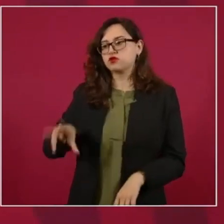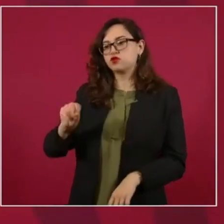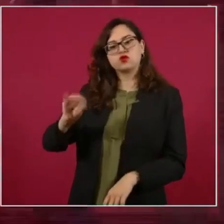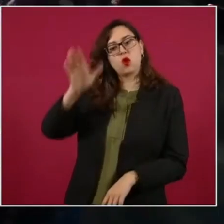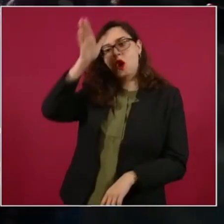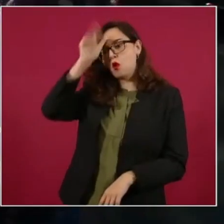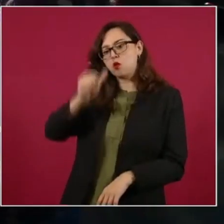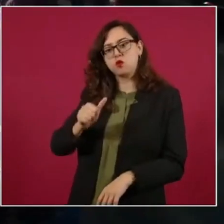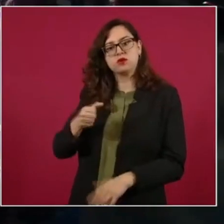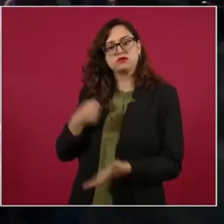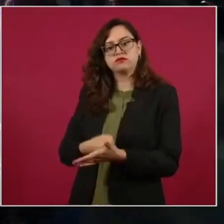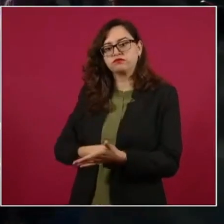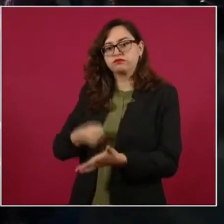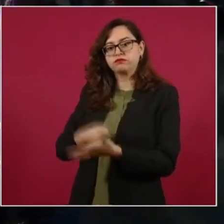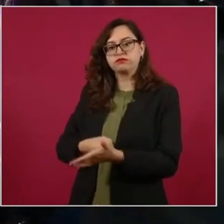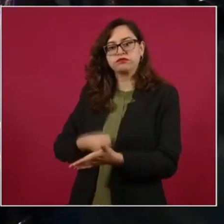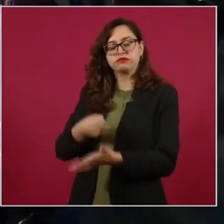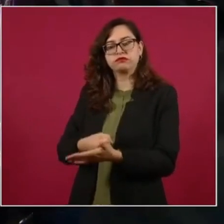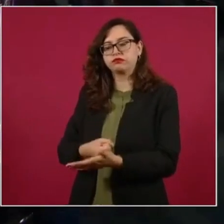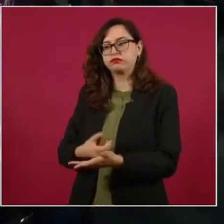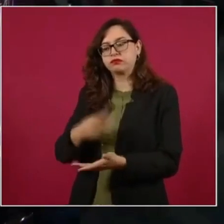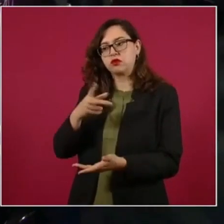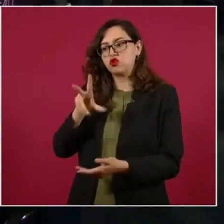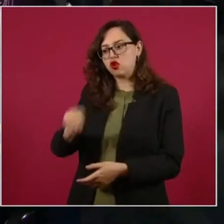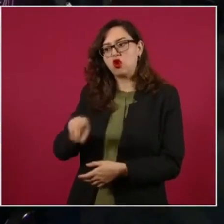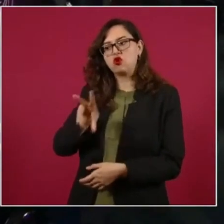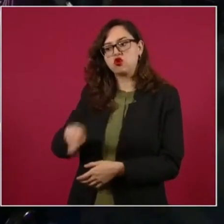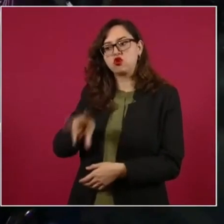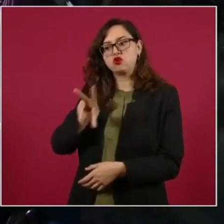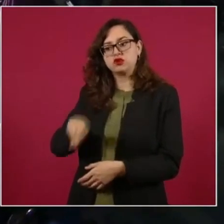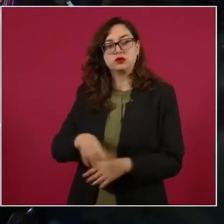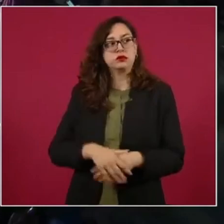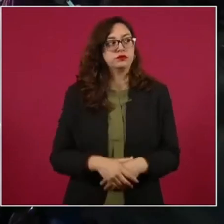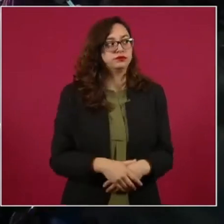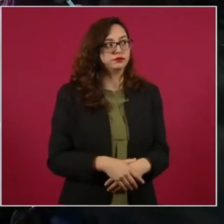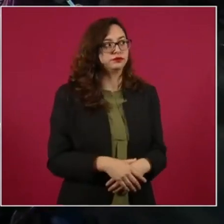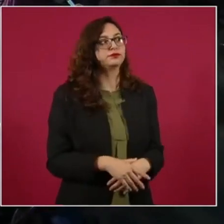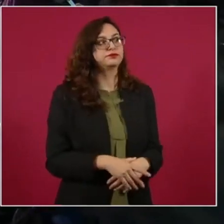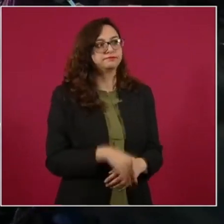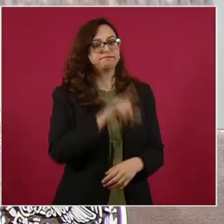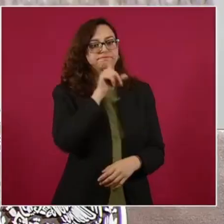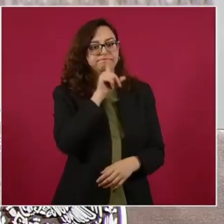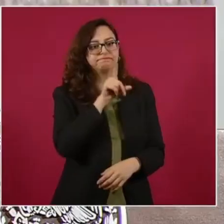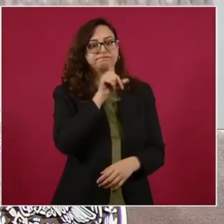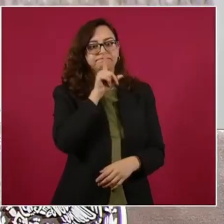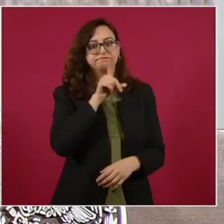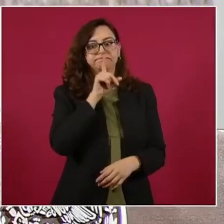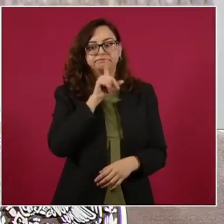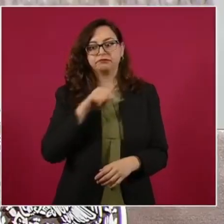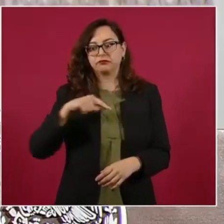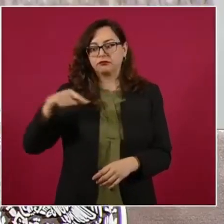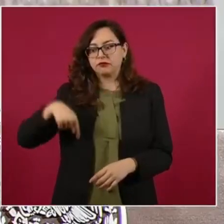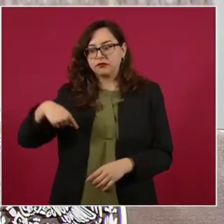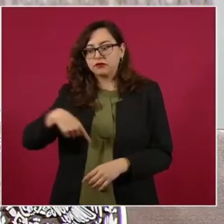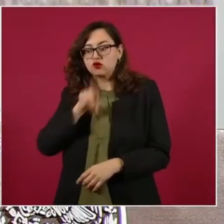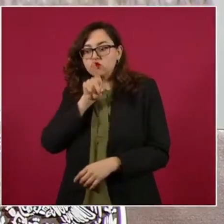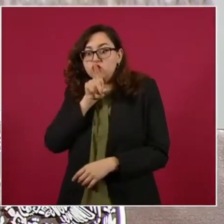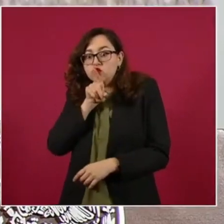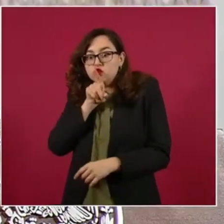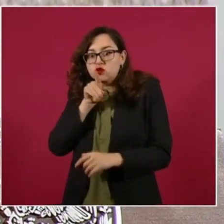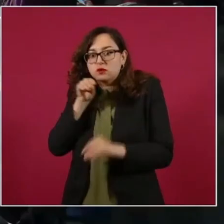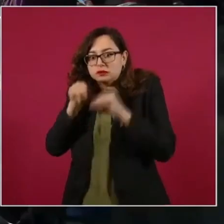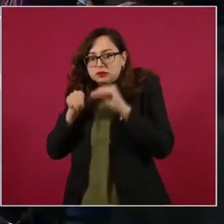Casi fue por sorpresa lo de la aprobación del 27 en Querétaro, que estaba lleno